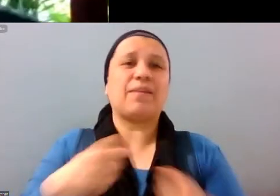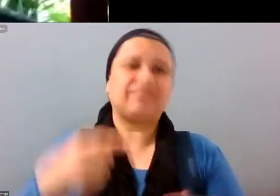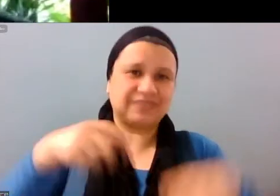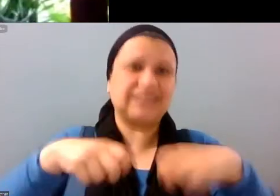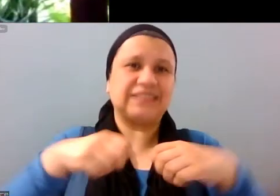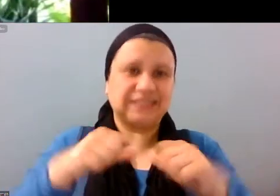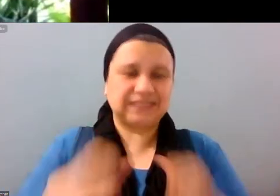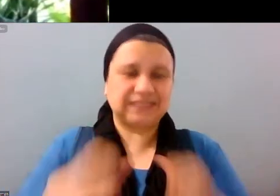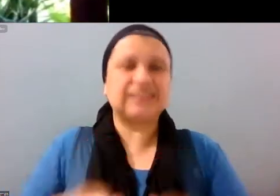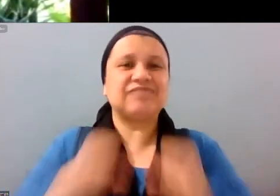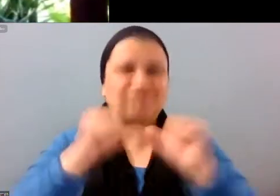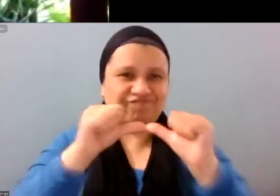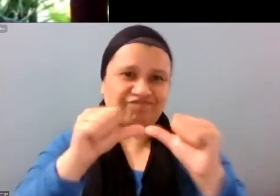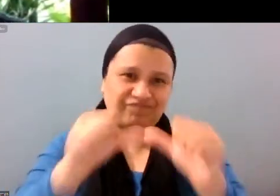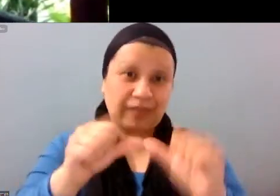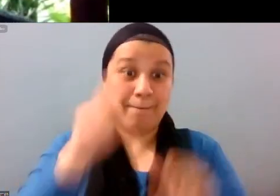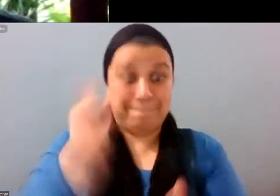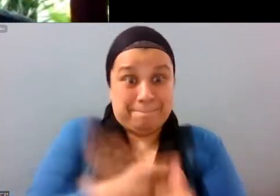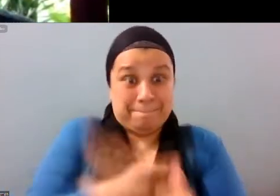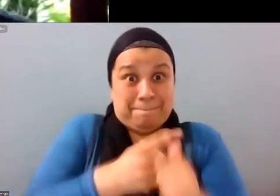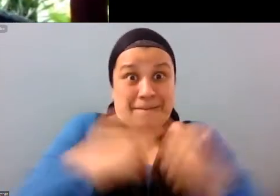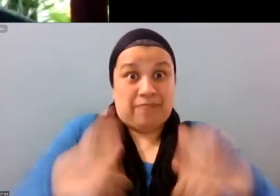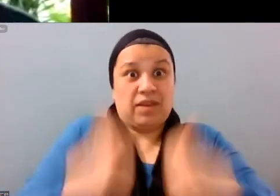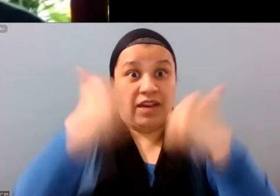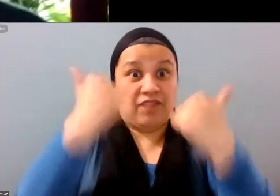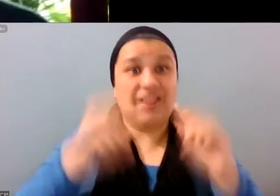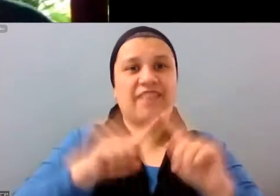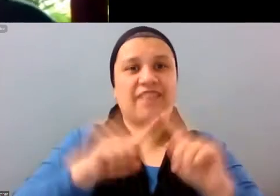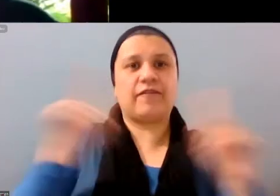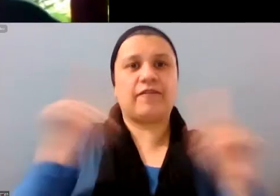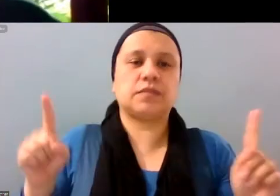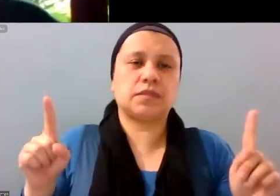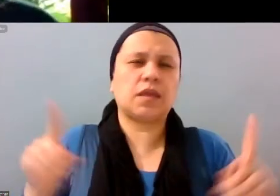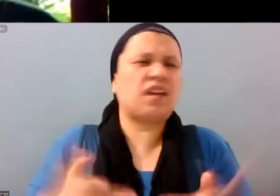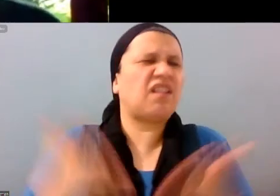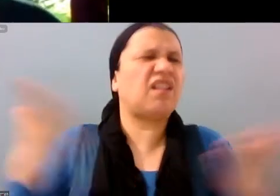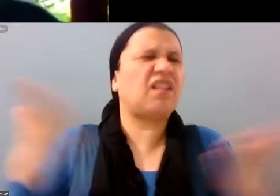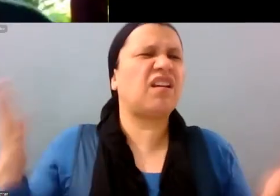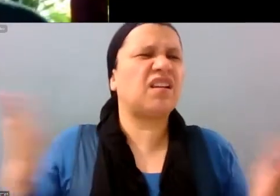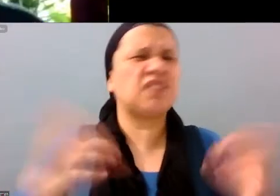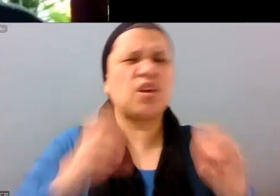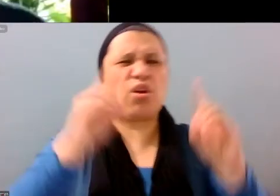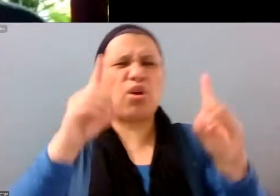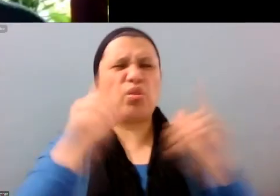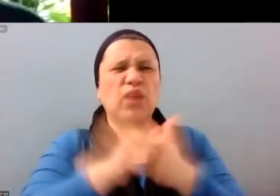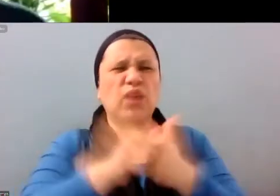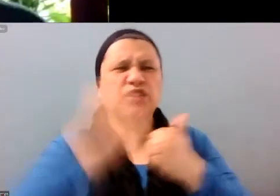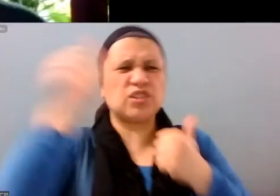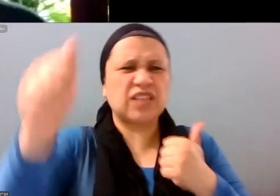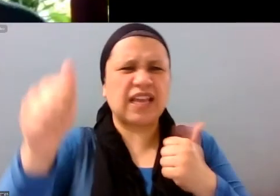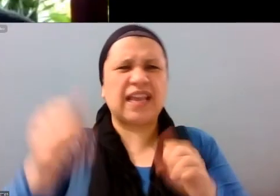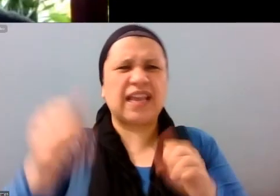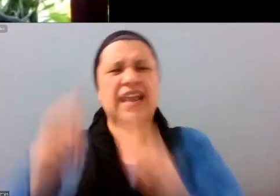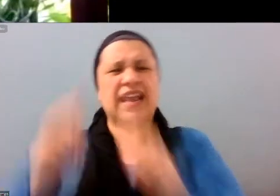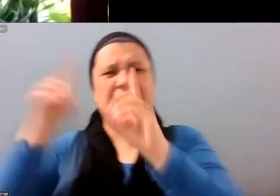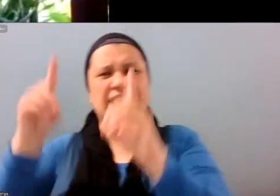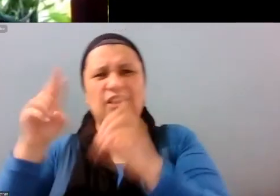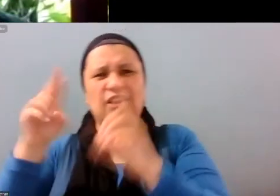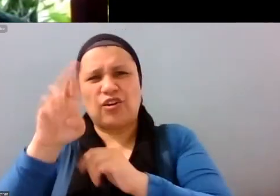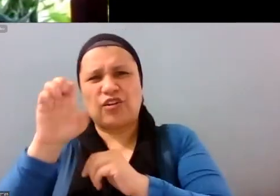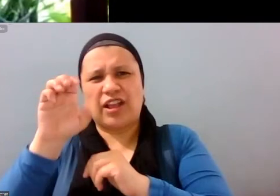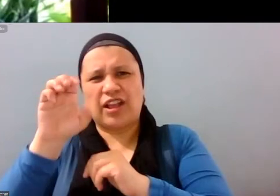punto y el primer reto que tenemos es diferenciar qué es educación a distancia de qué es educación a remoto porque la mayoría